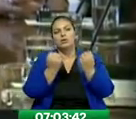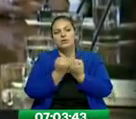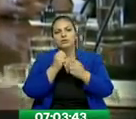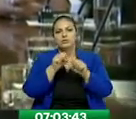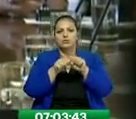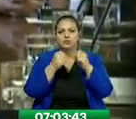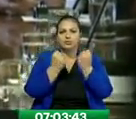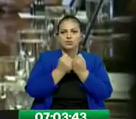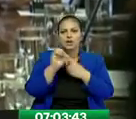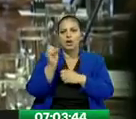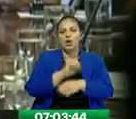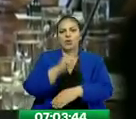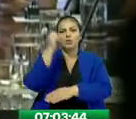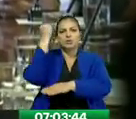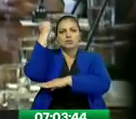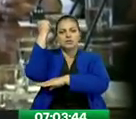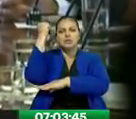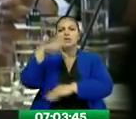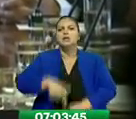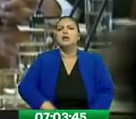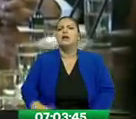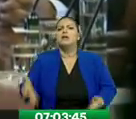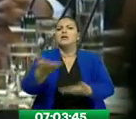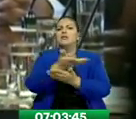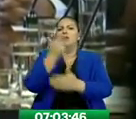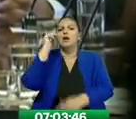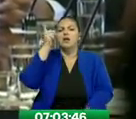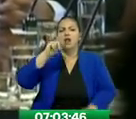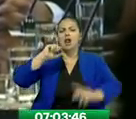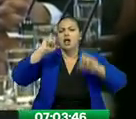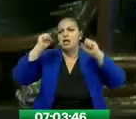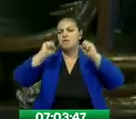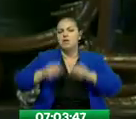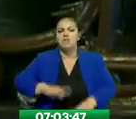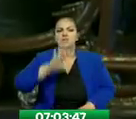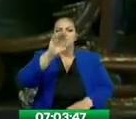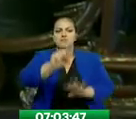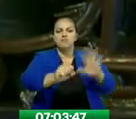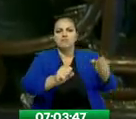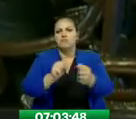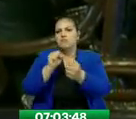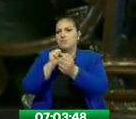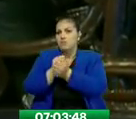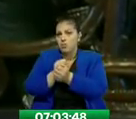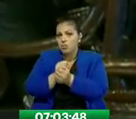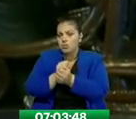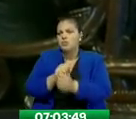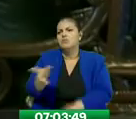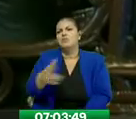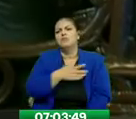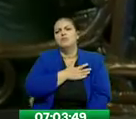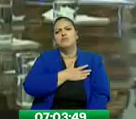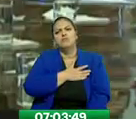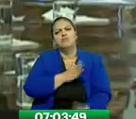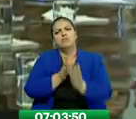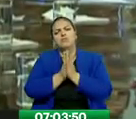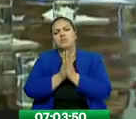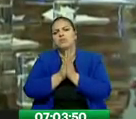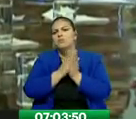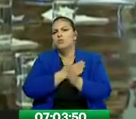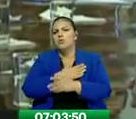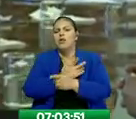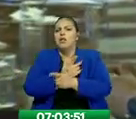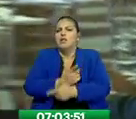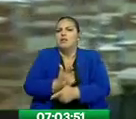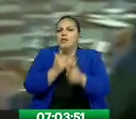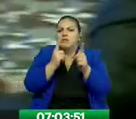madres de familia. Las 6 propuestas del FUT al Ejecutivo fueron entregadas de manera personal por sus dirigentes tras una reunión al diálogo con este